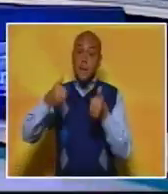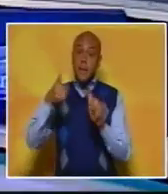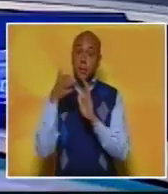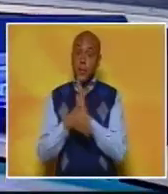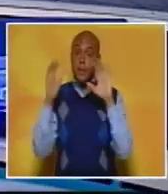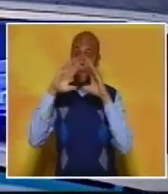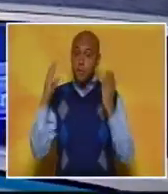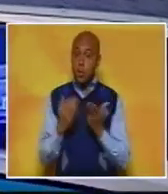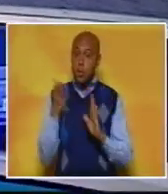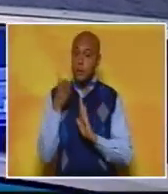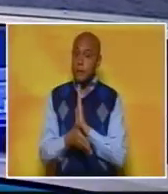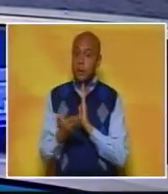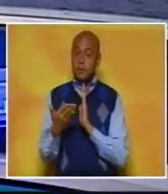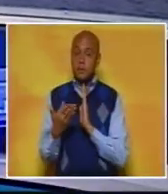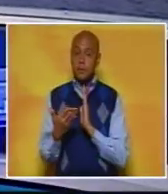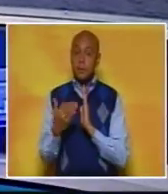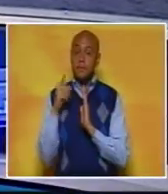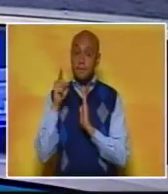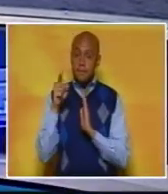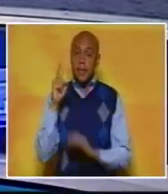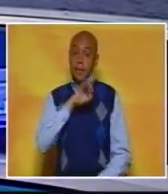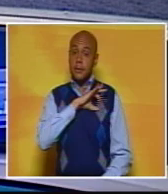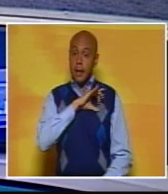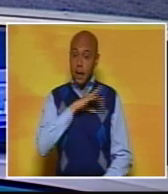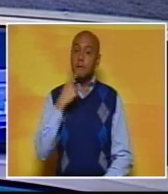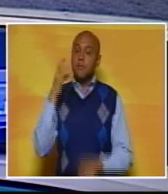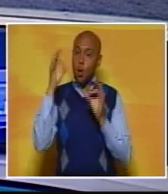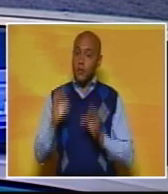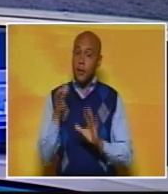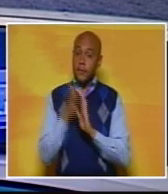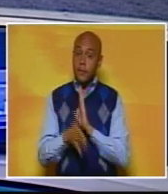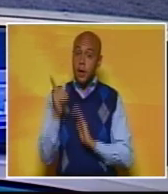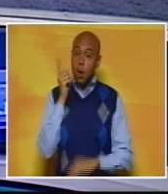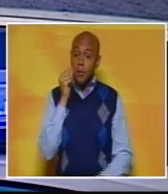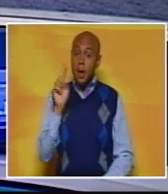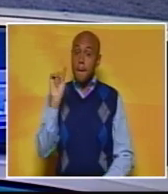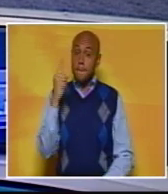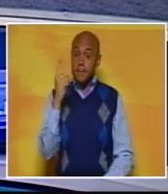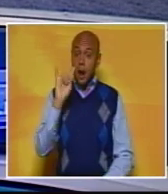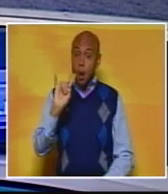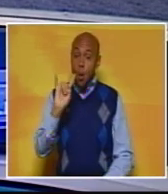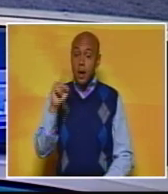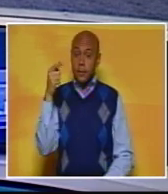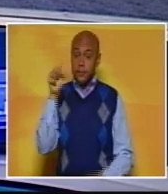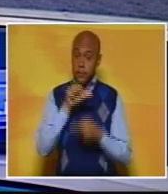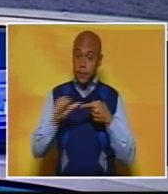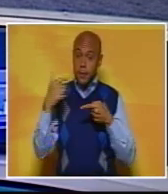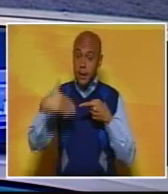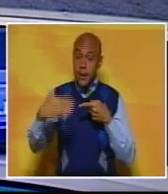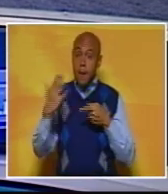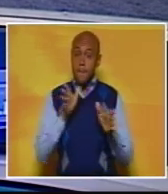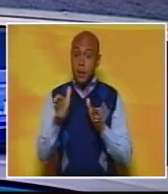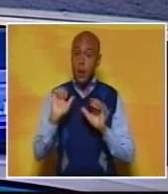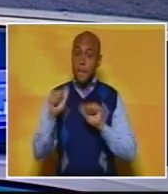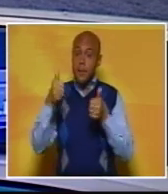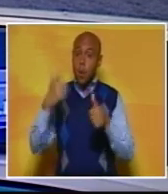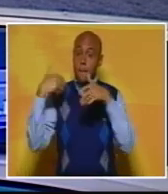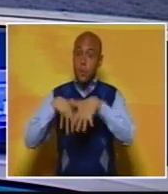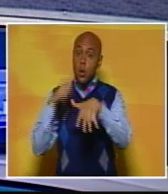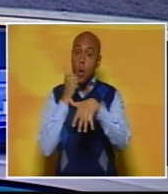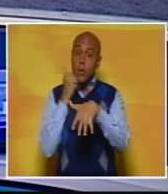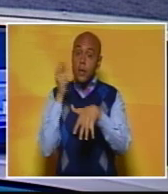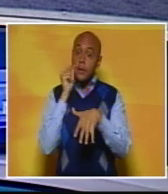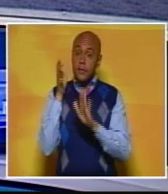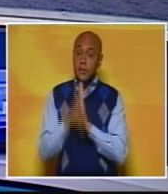Recorrido por lo que pasa en el mundo en Chile, Milagros. Así es, Hendrina, el primer lunes de marzo comenzó con nuevas protestas y movilizaciones que han dejado